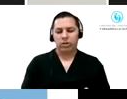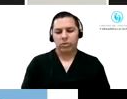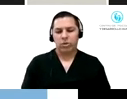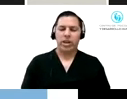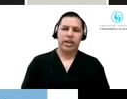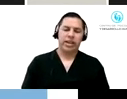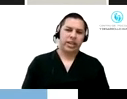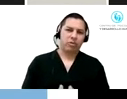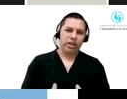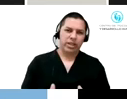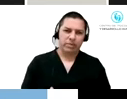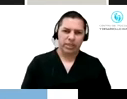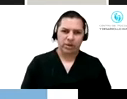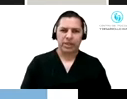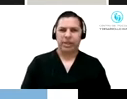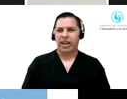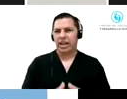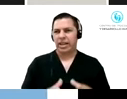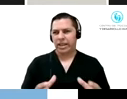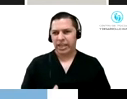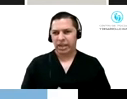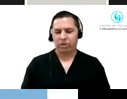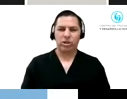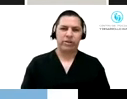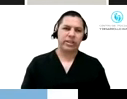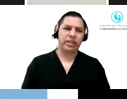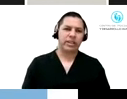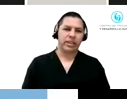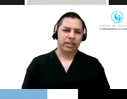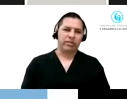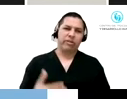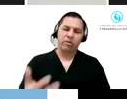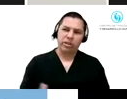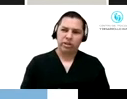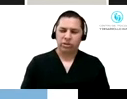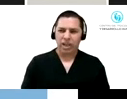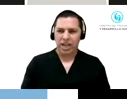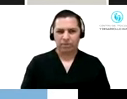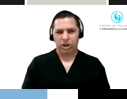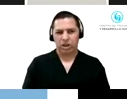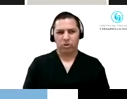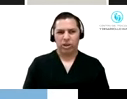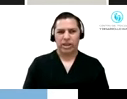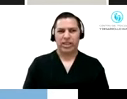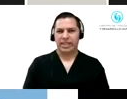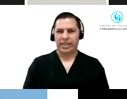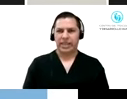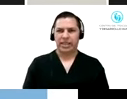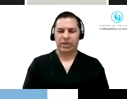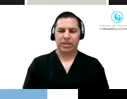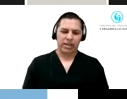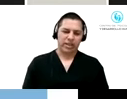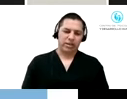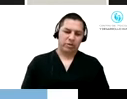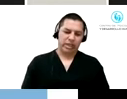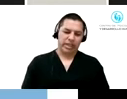Entonces, este grupo de mujeres, que eran mujeres principalmente blancas del ámbito de universidad, fueron cuestionadas por las mujeres de las